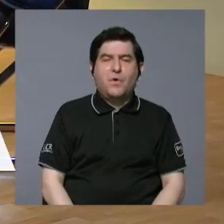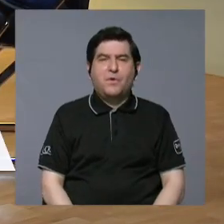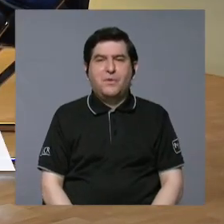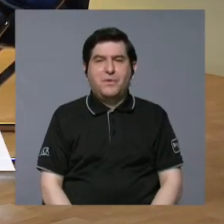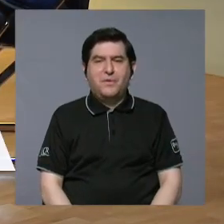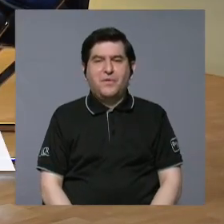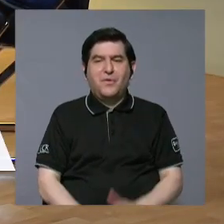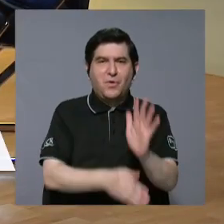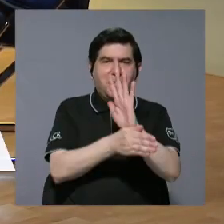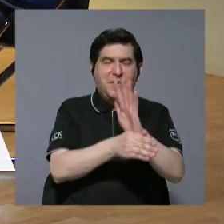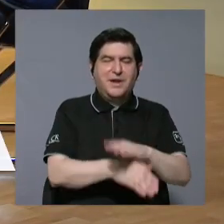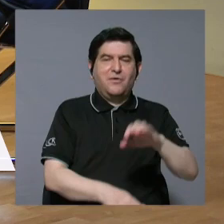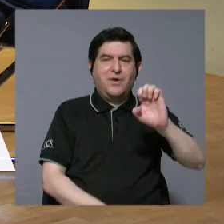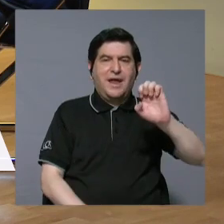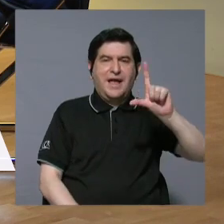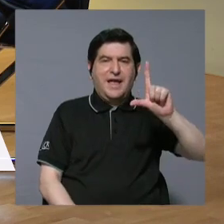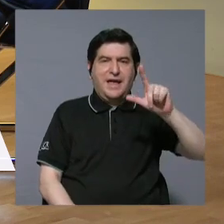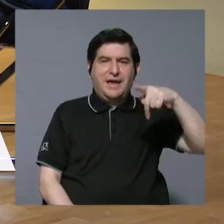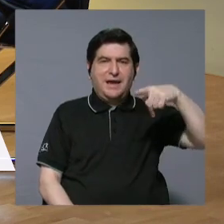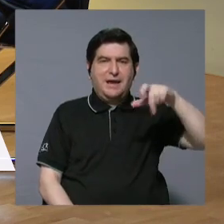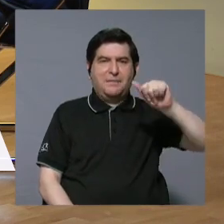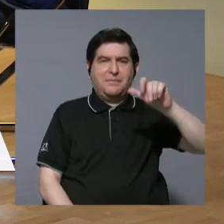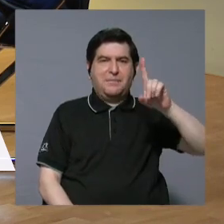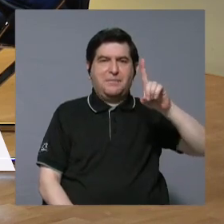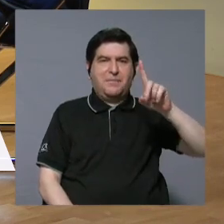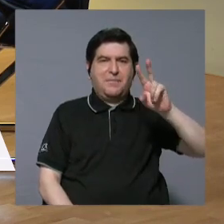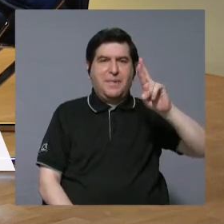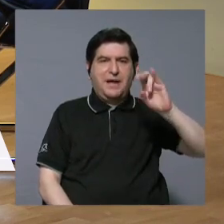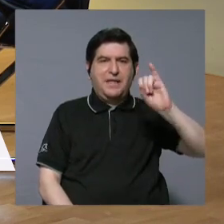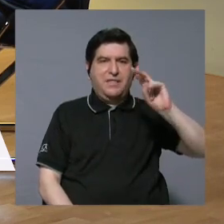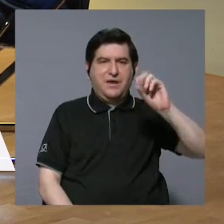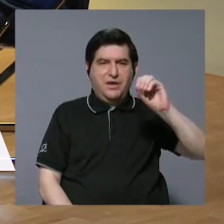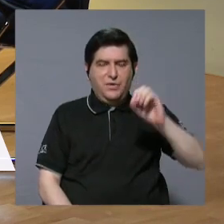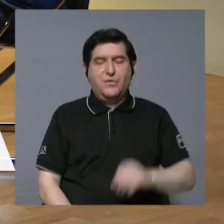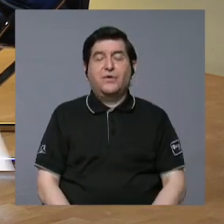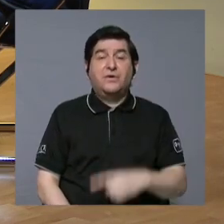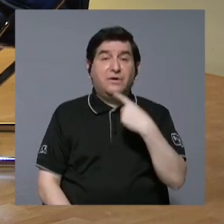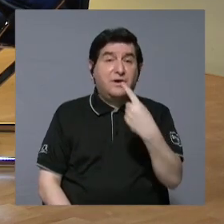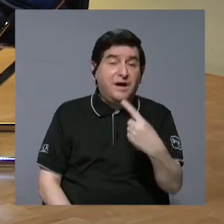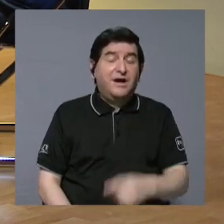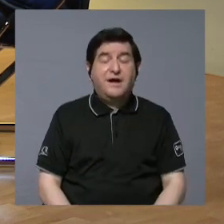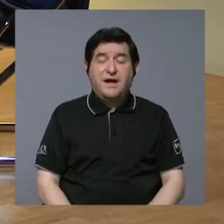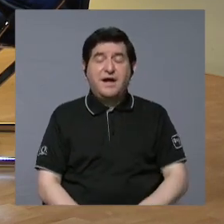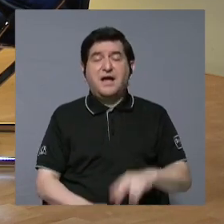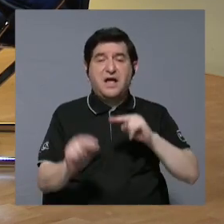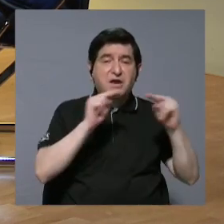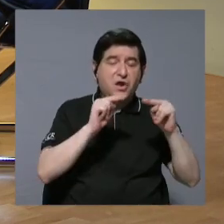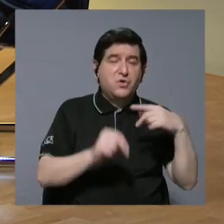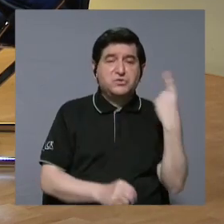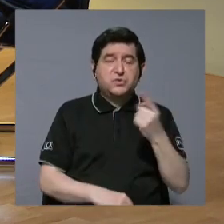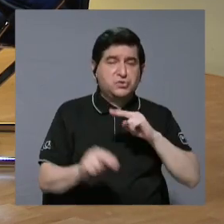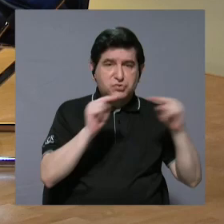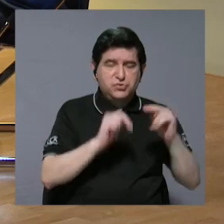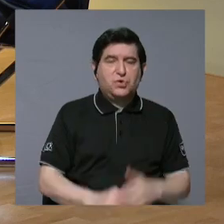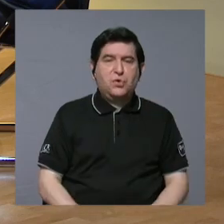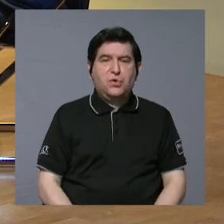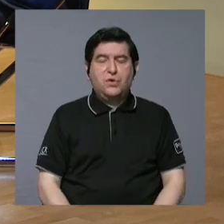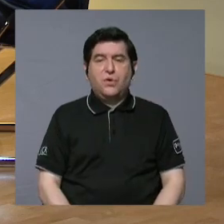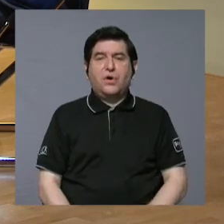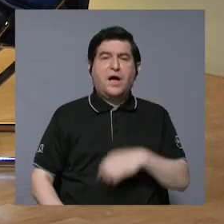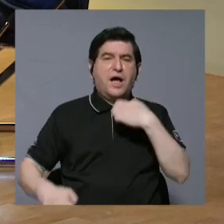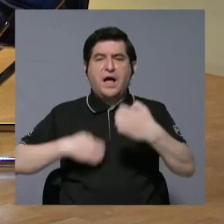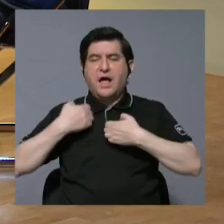¿verdad? Nos tenían acostumbrados a que negocios son negocios y las emociones son para asuntitos del